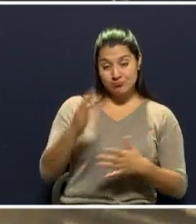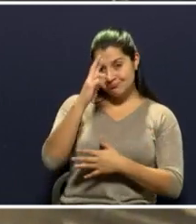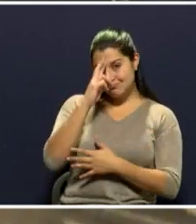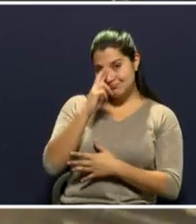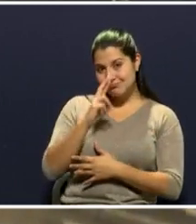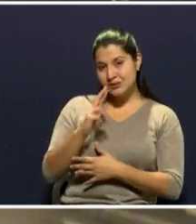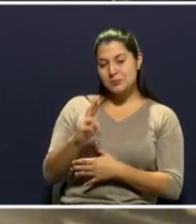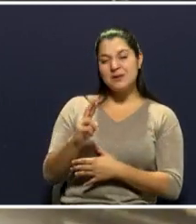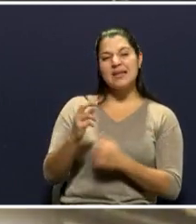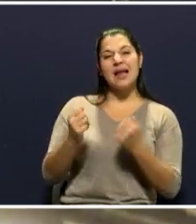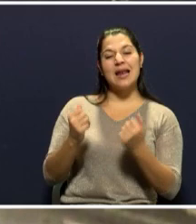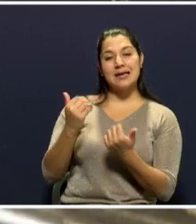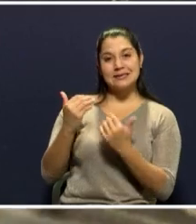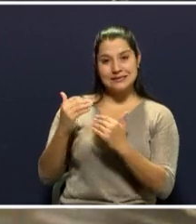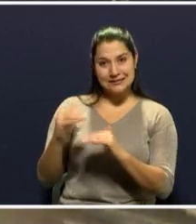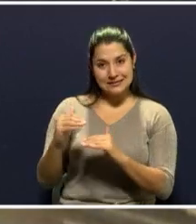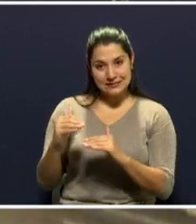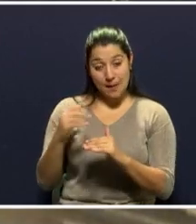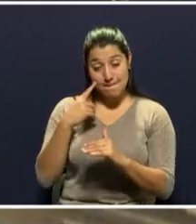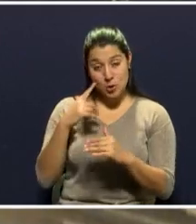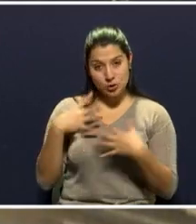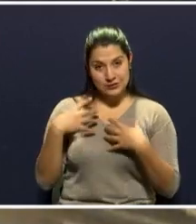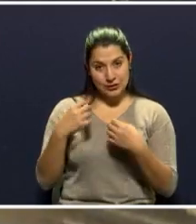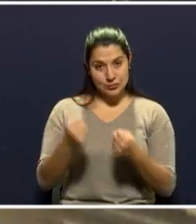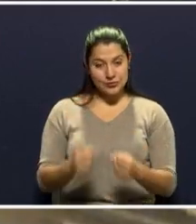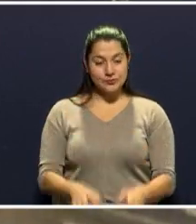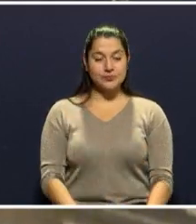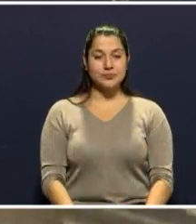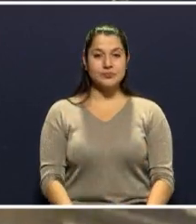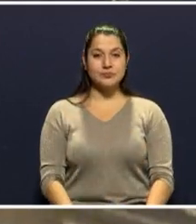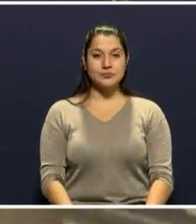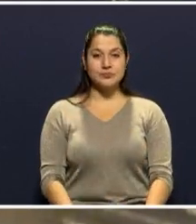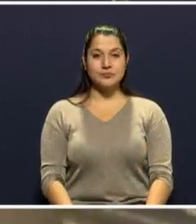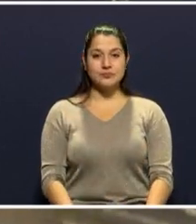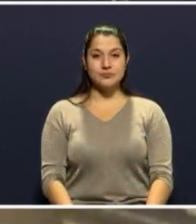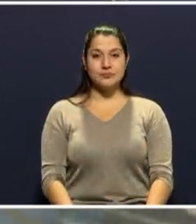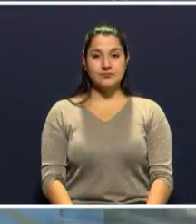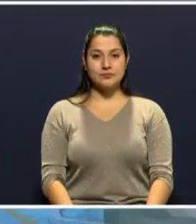la restricción vial sanitaria.